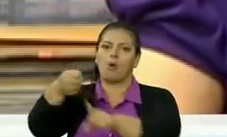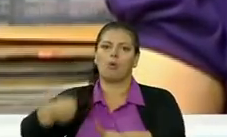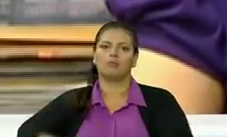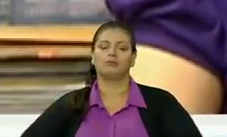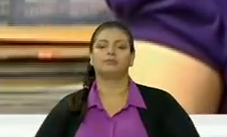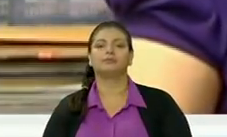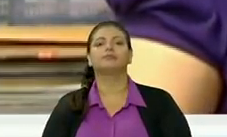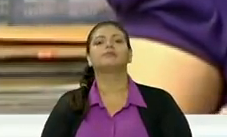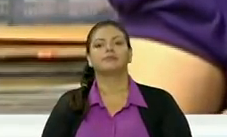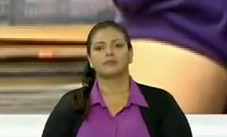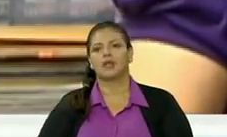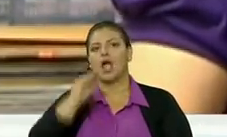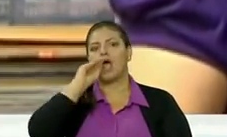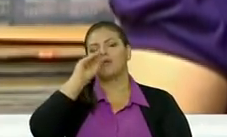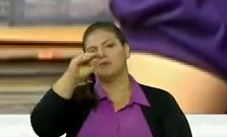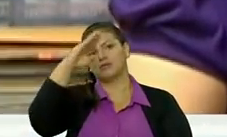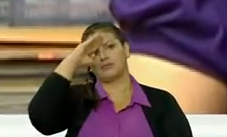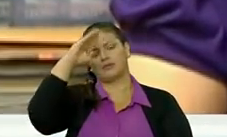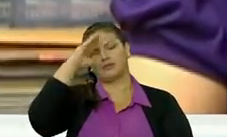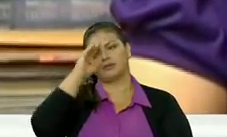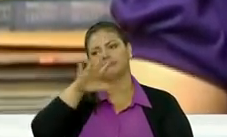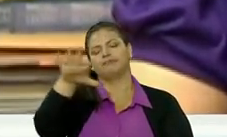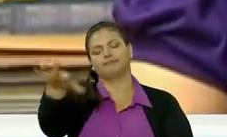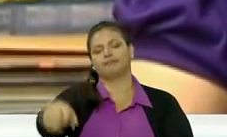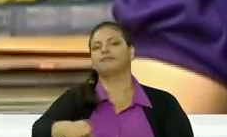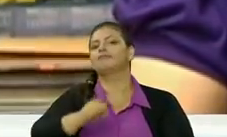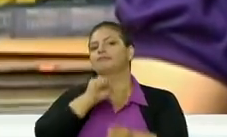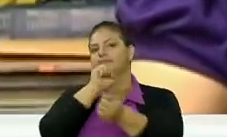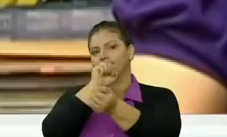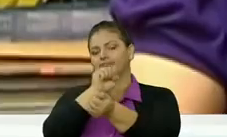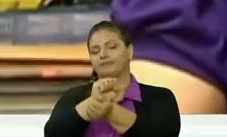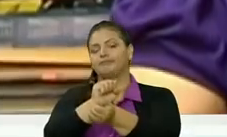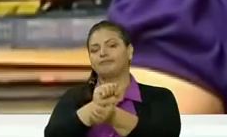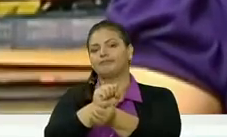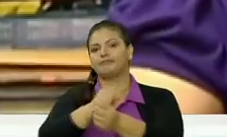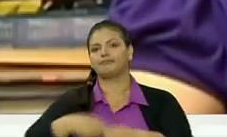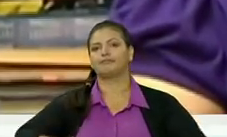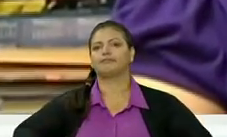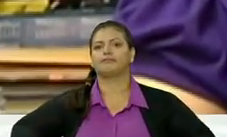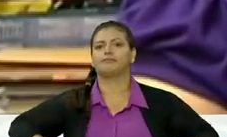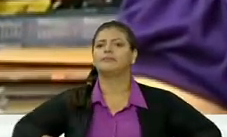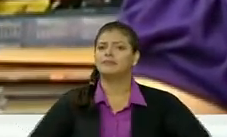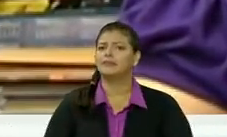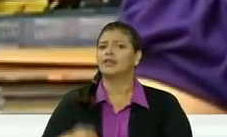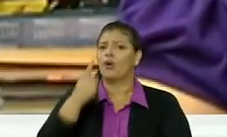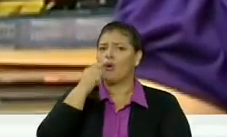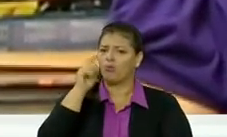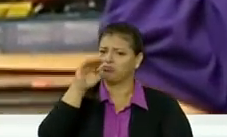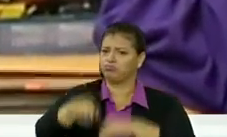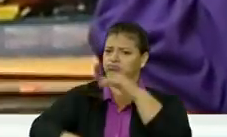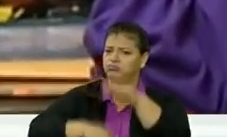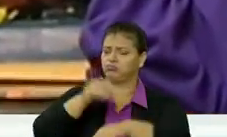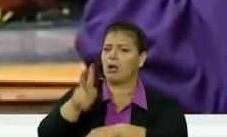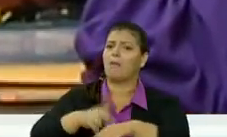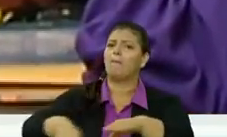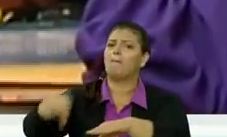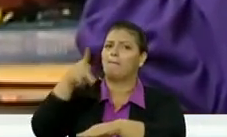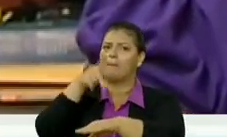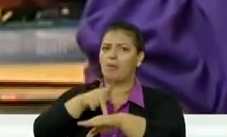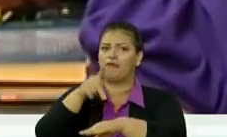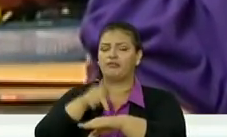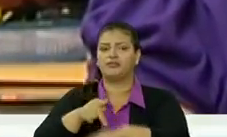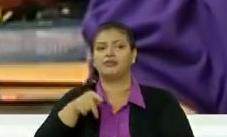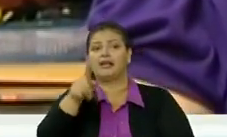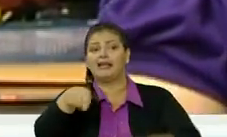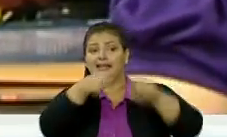nadadores máster, que ellos estaban dentro de ese grupo y les permitían hacer prácticas diarias en la piscina. Y resulta que